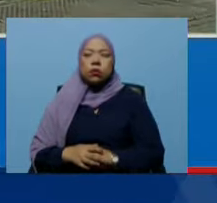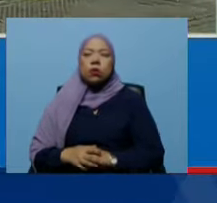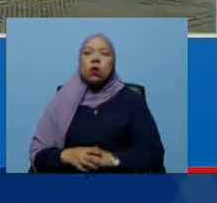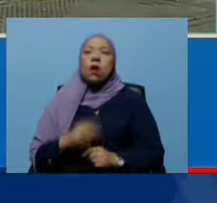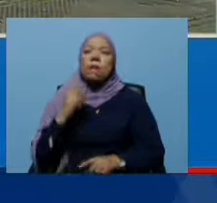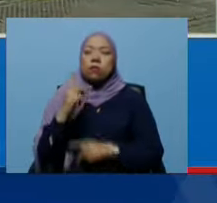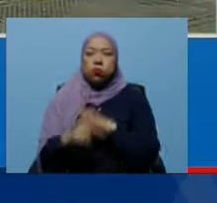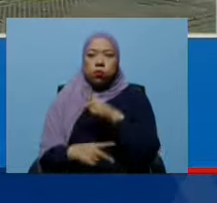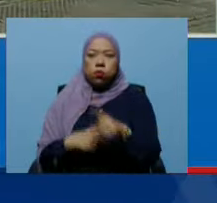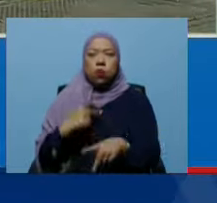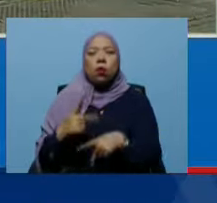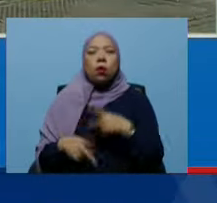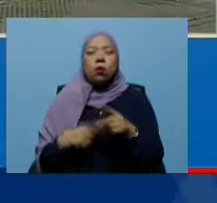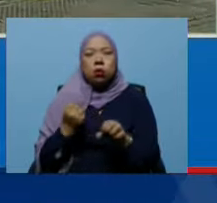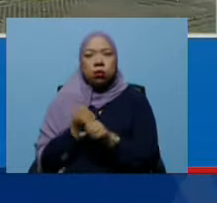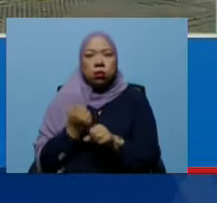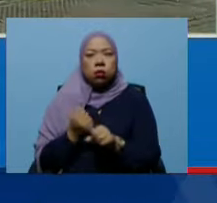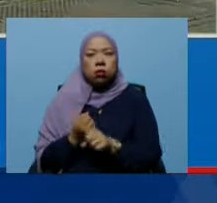productividad pues